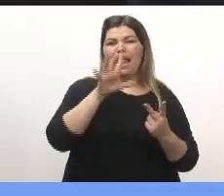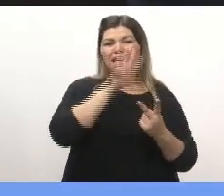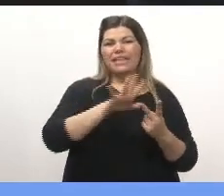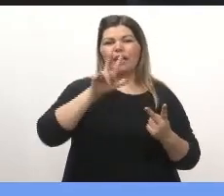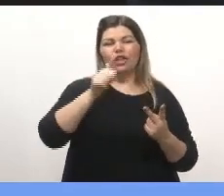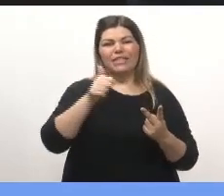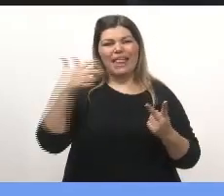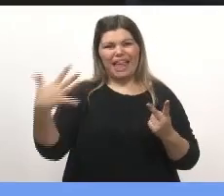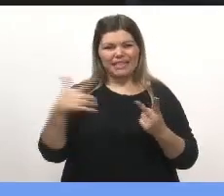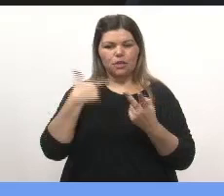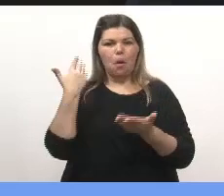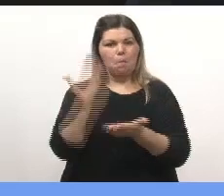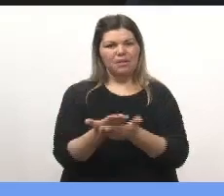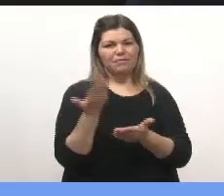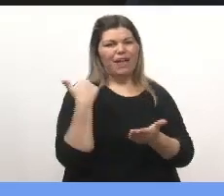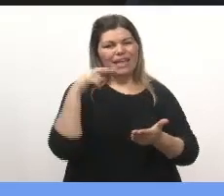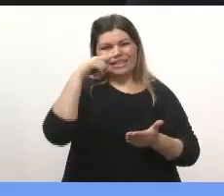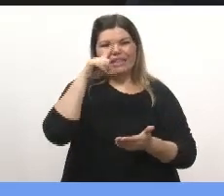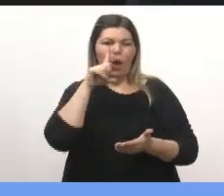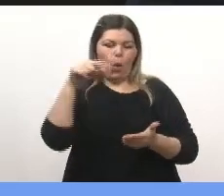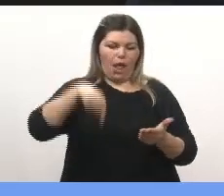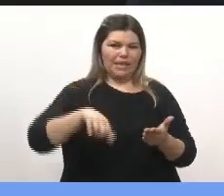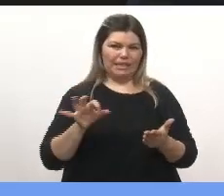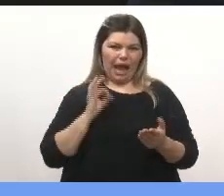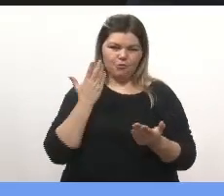1565, presentado el 7 de julio de este año,